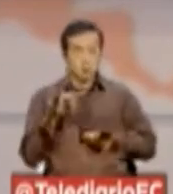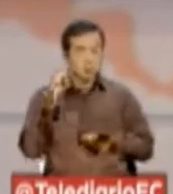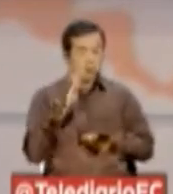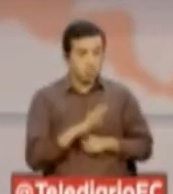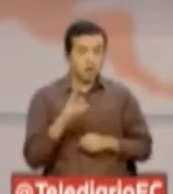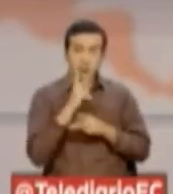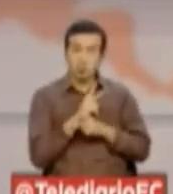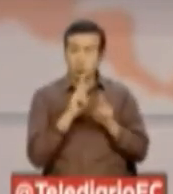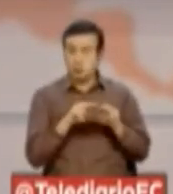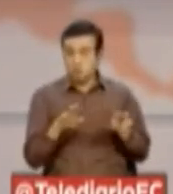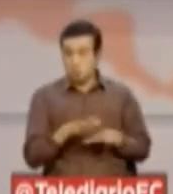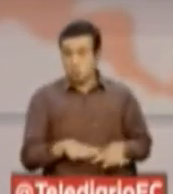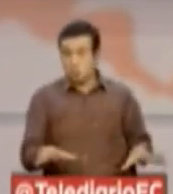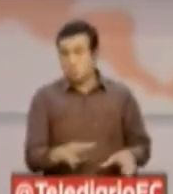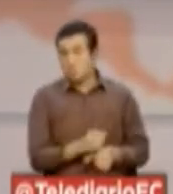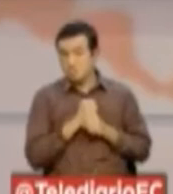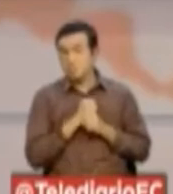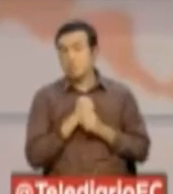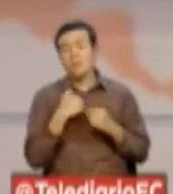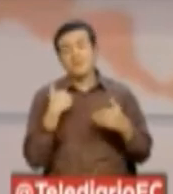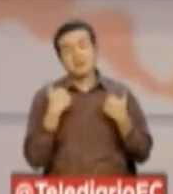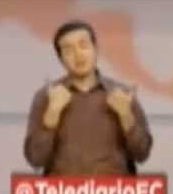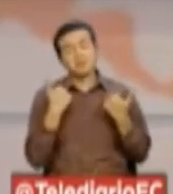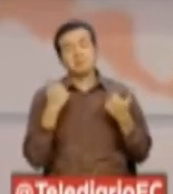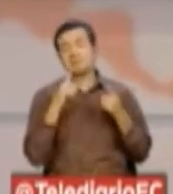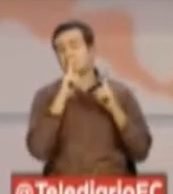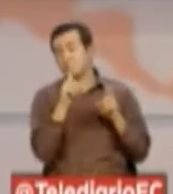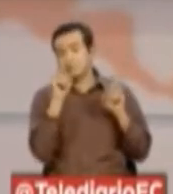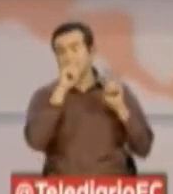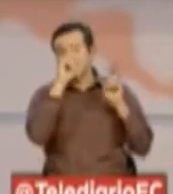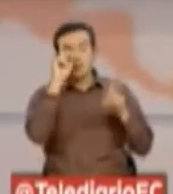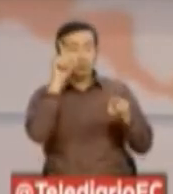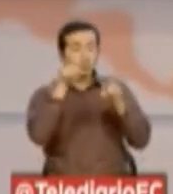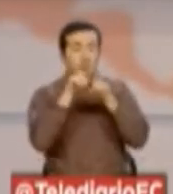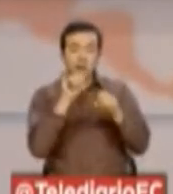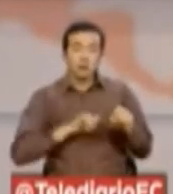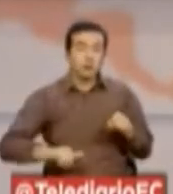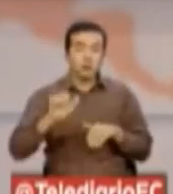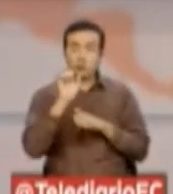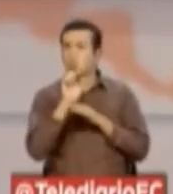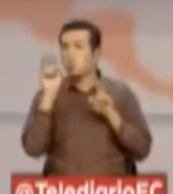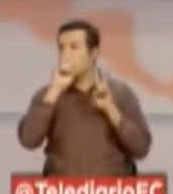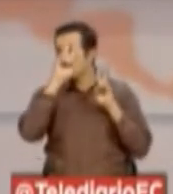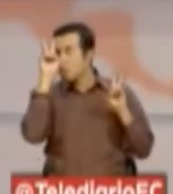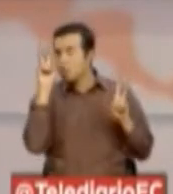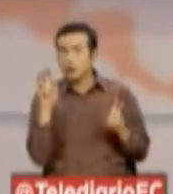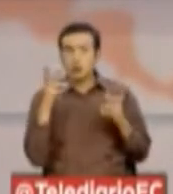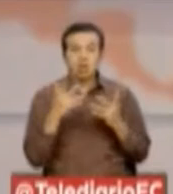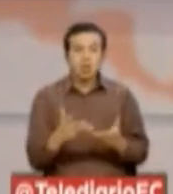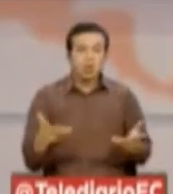naturaleza entonces felizmente esta es una consulta de consenso nacional no es una consulta de consejo